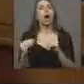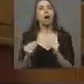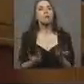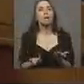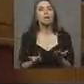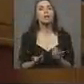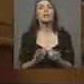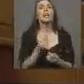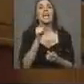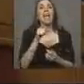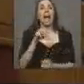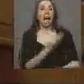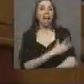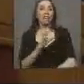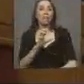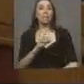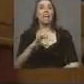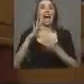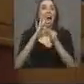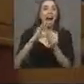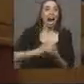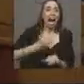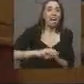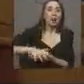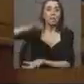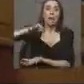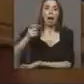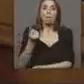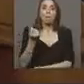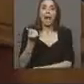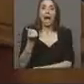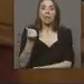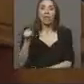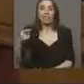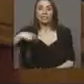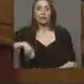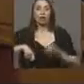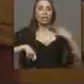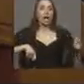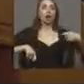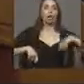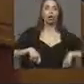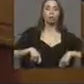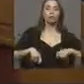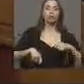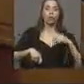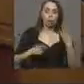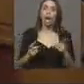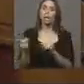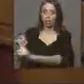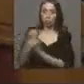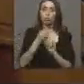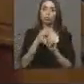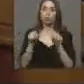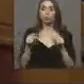además ganan más plata que con las comisiones usuales. Valdría la pena hacerse cargo de esto, pues.